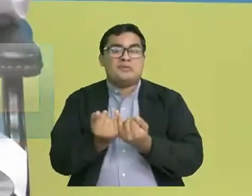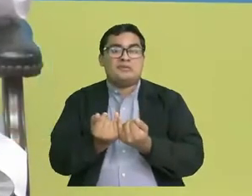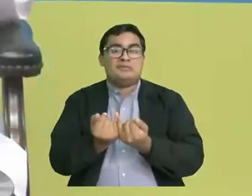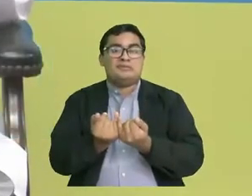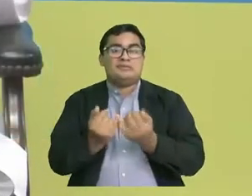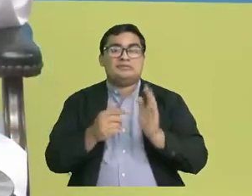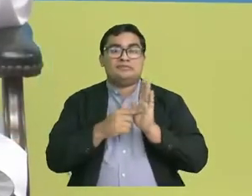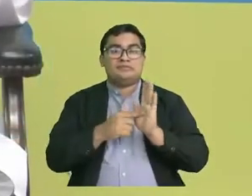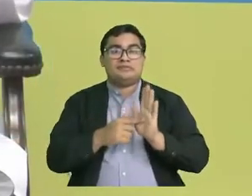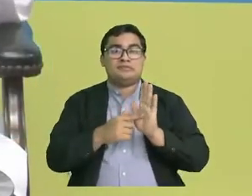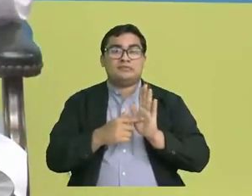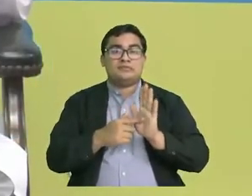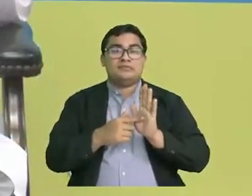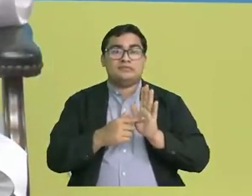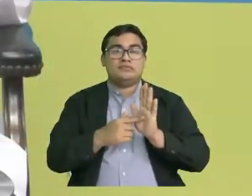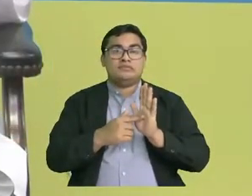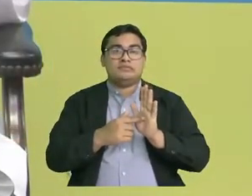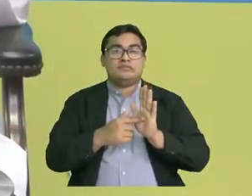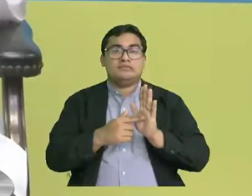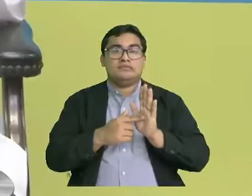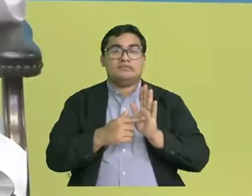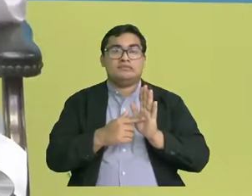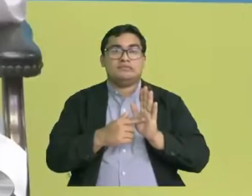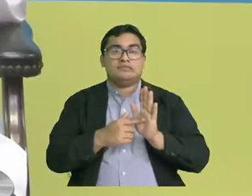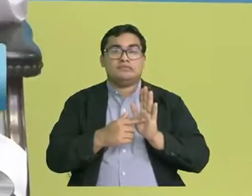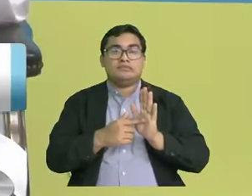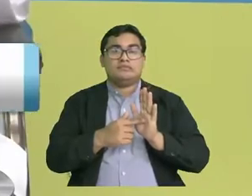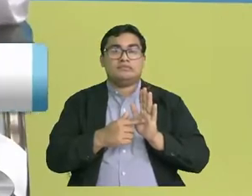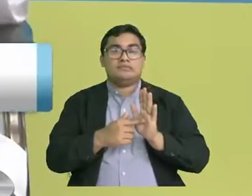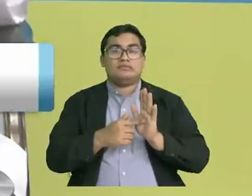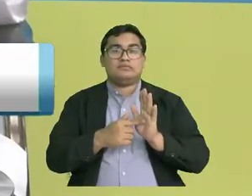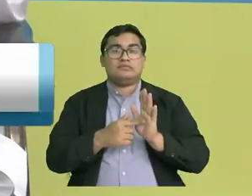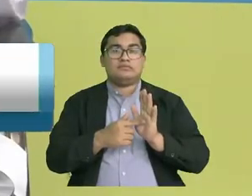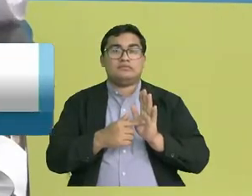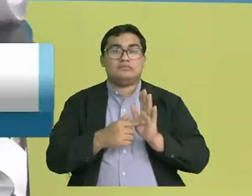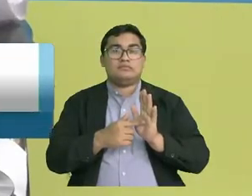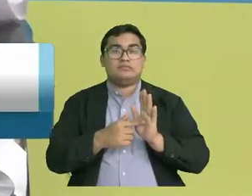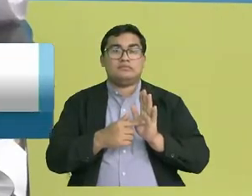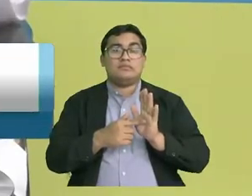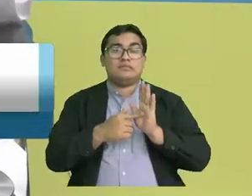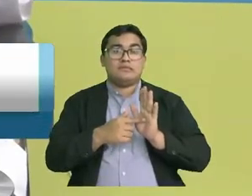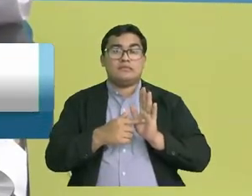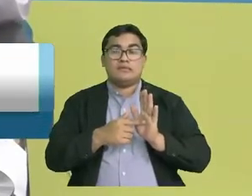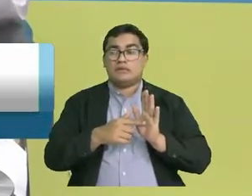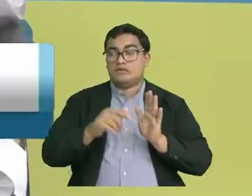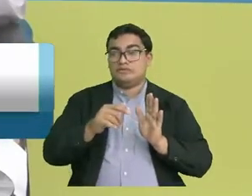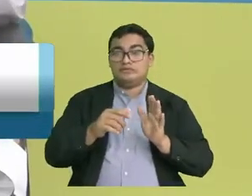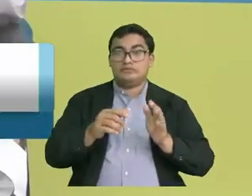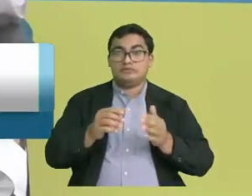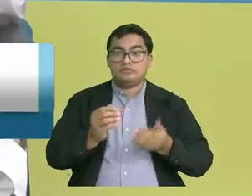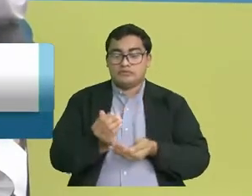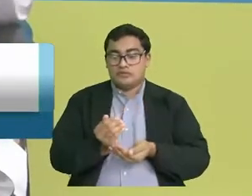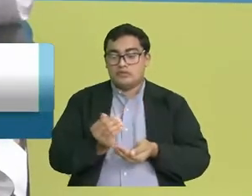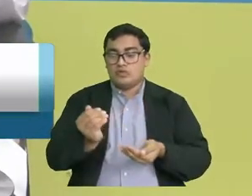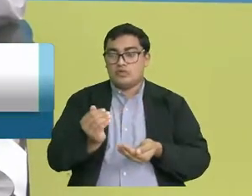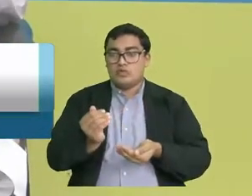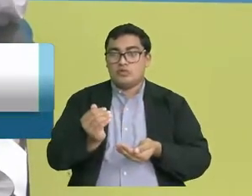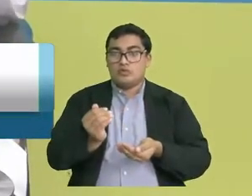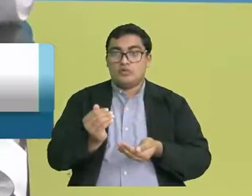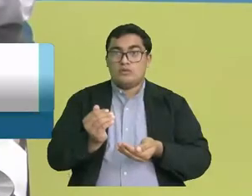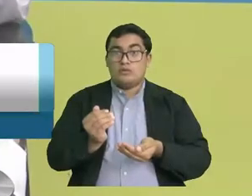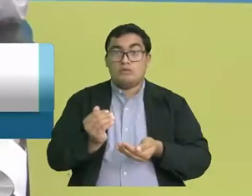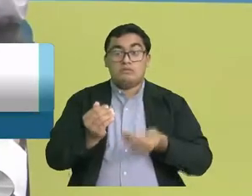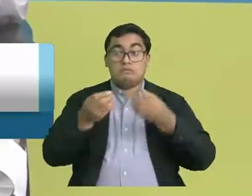decir, si nosotros tomáramos a un embrión que se interrumpió, que se